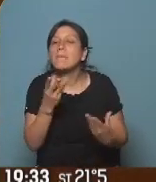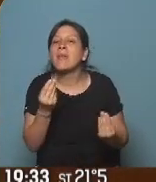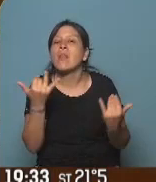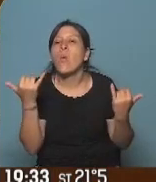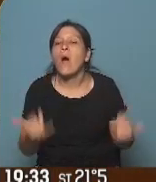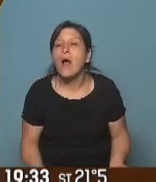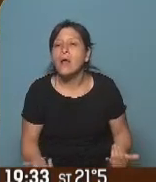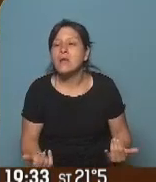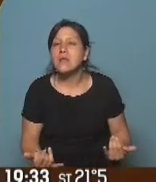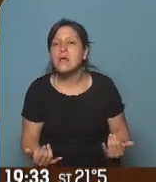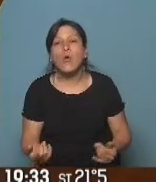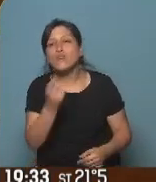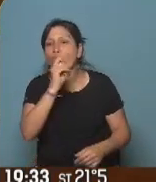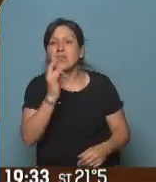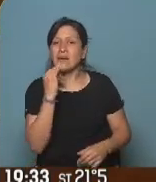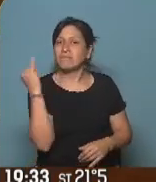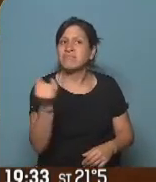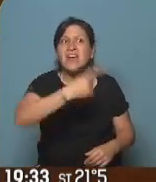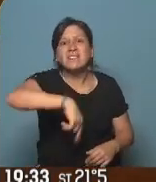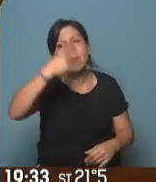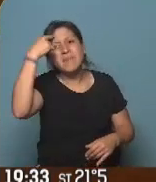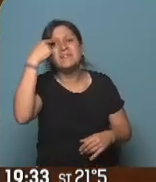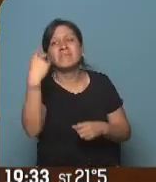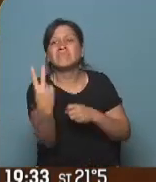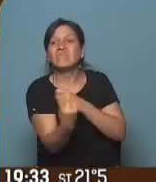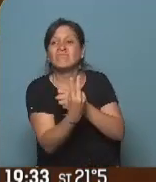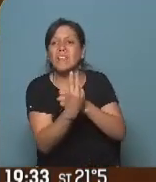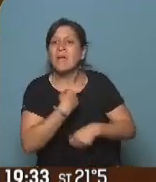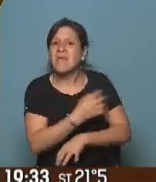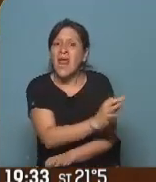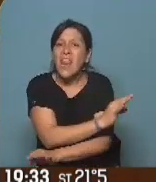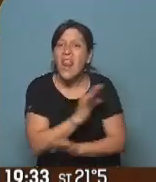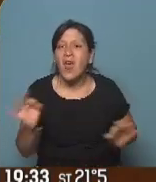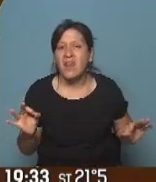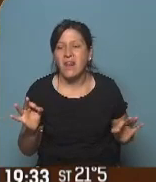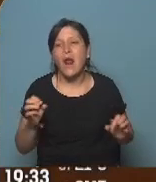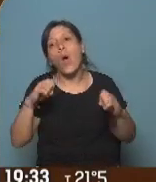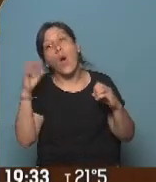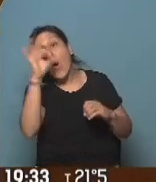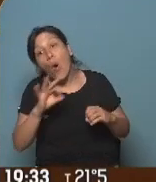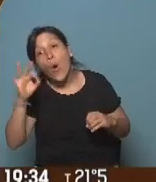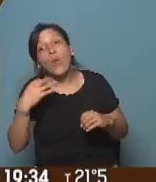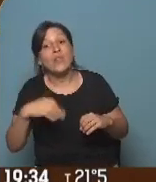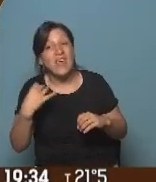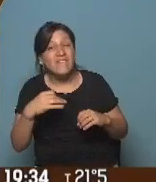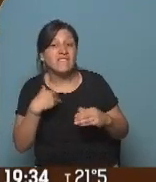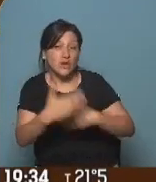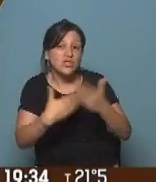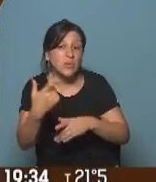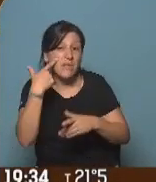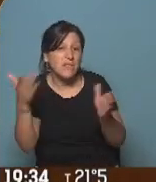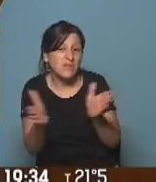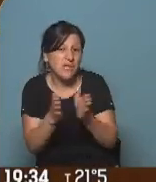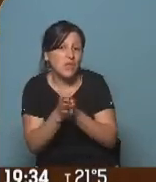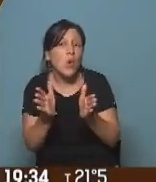creen que no las van a proteger y eso se llama capacidad porque tienen que seguir conviviendo por razones económicas con ese hombre que las